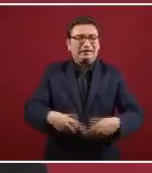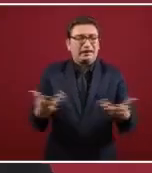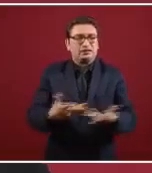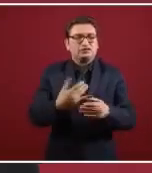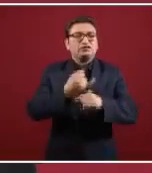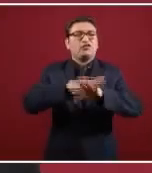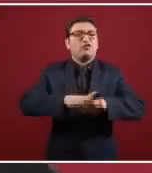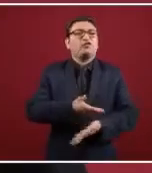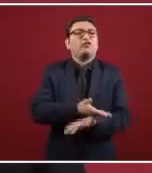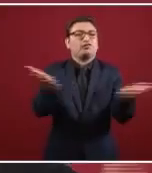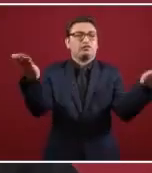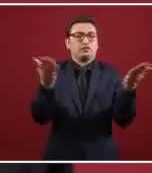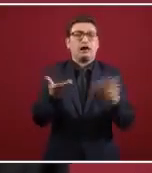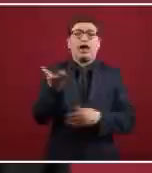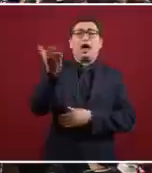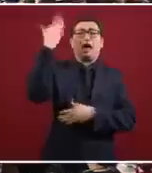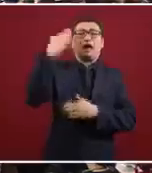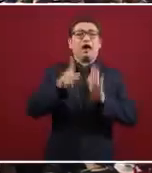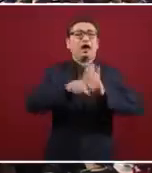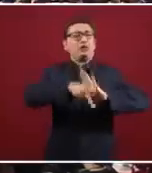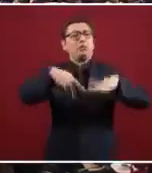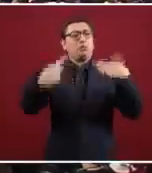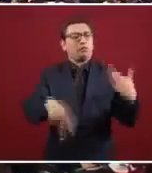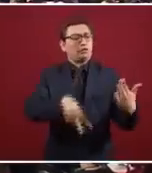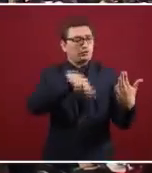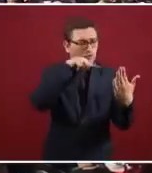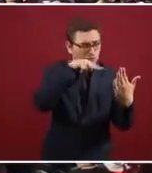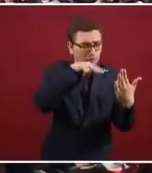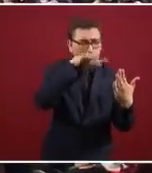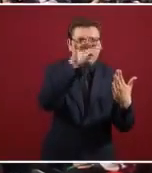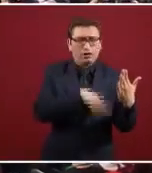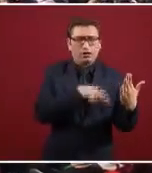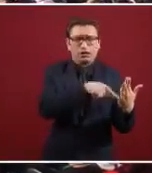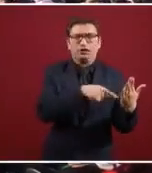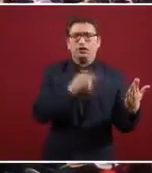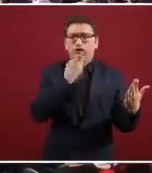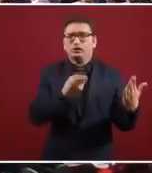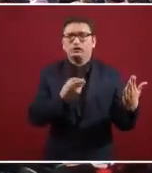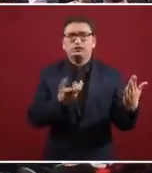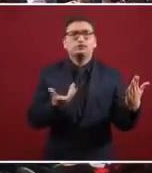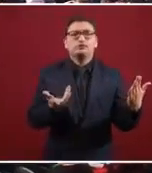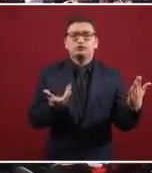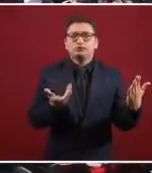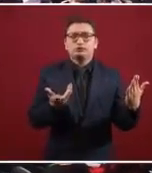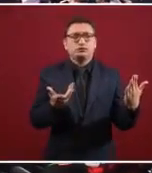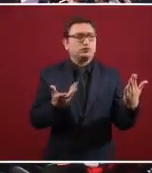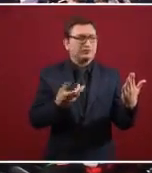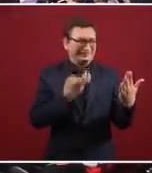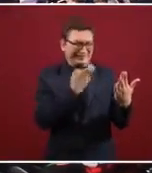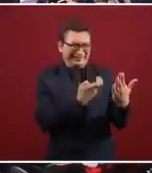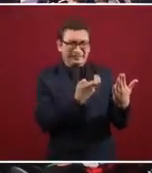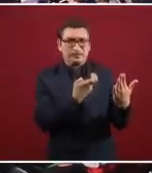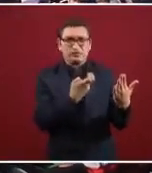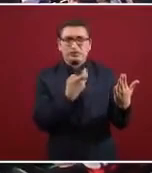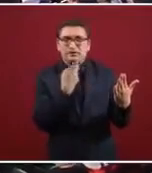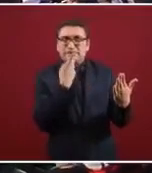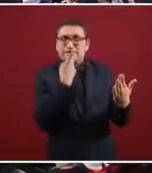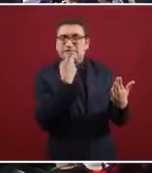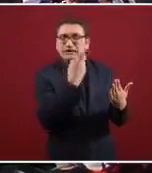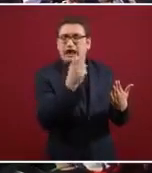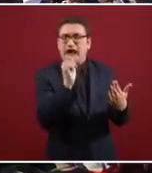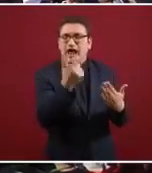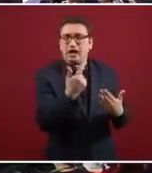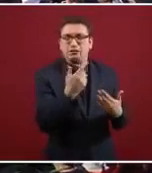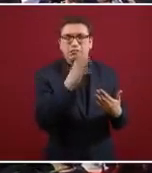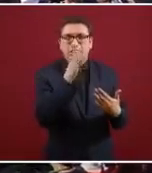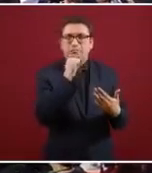antes salió en periódicas o no se podía decir nada hacía caso